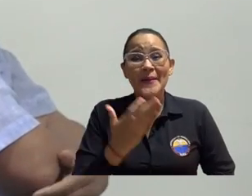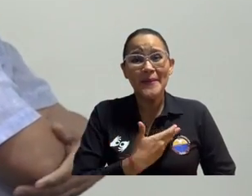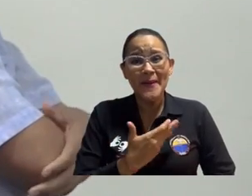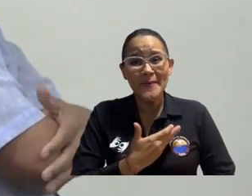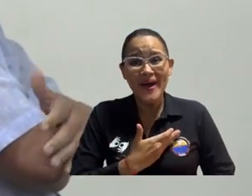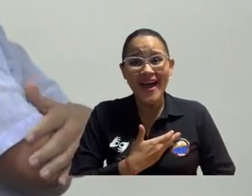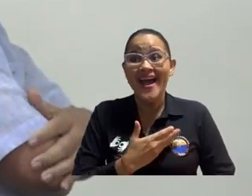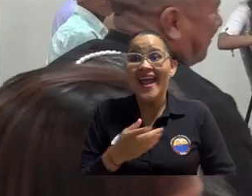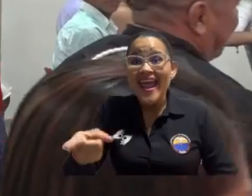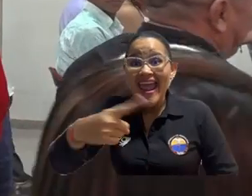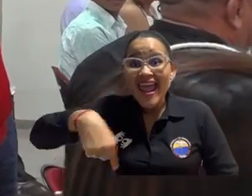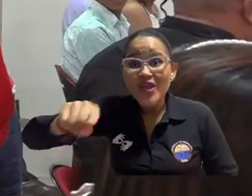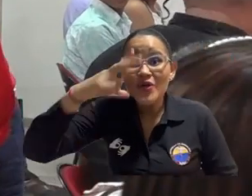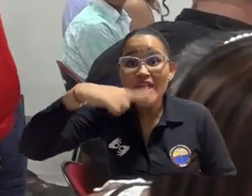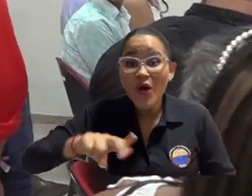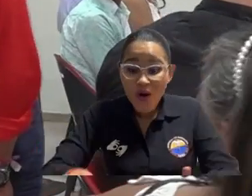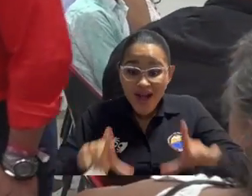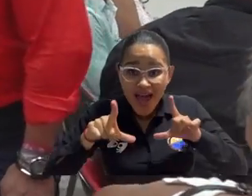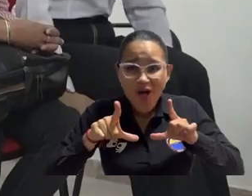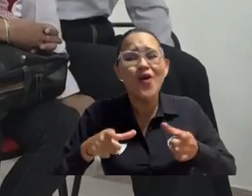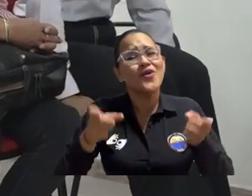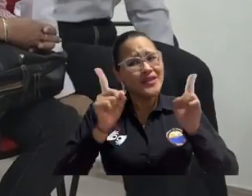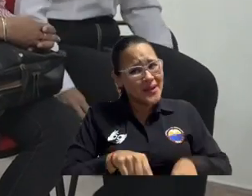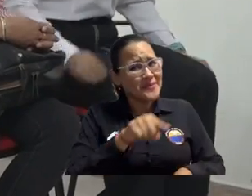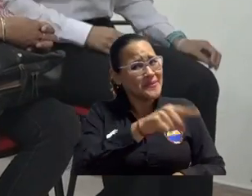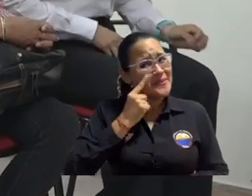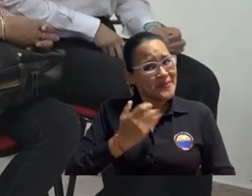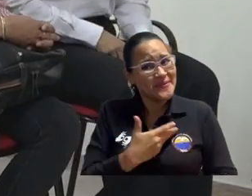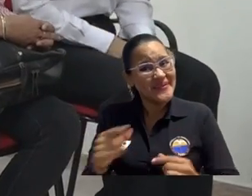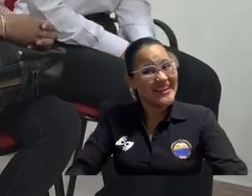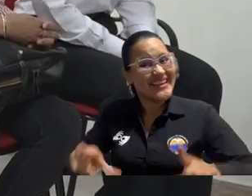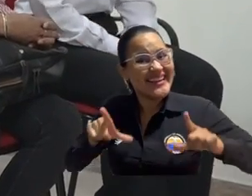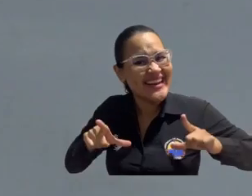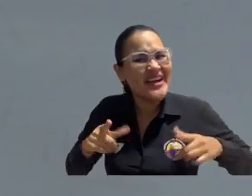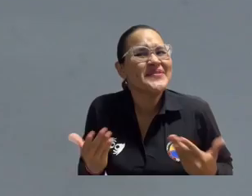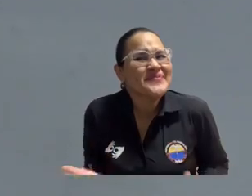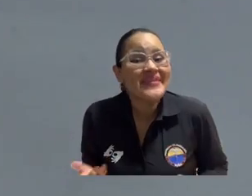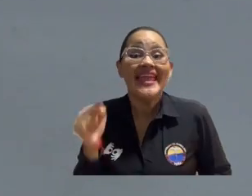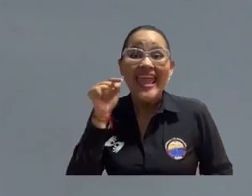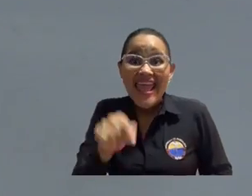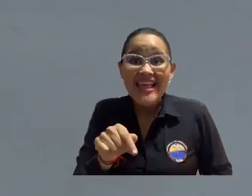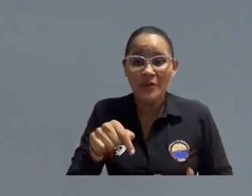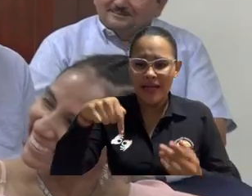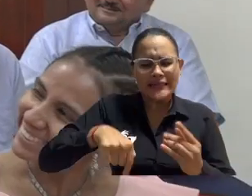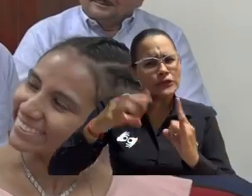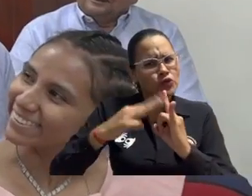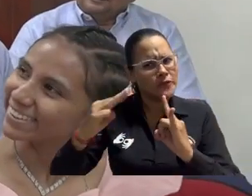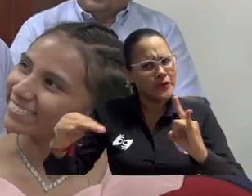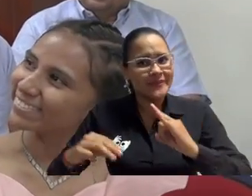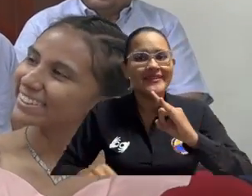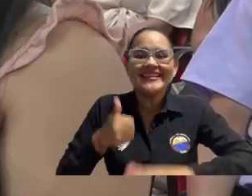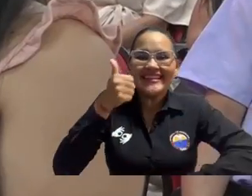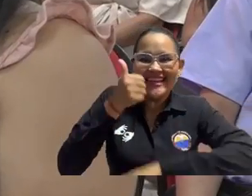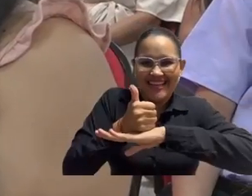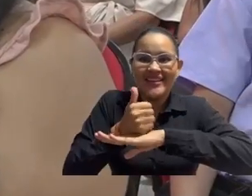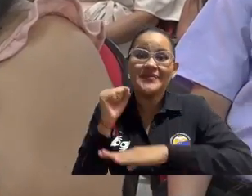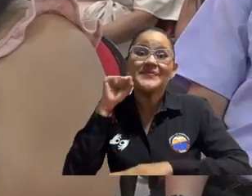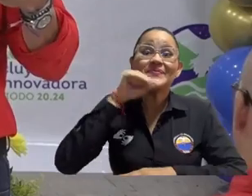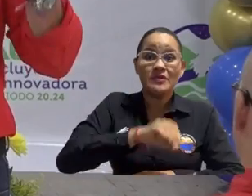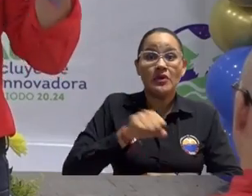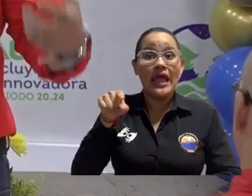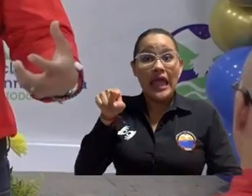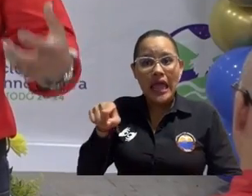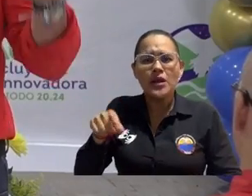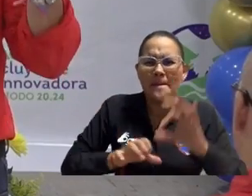Las madres y los padres también son artífices de los títulos de sus hijos. Bajo esta premisa, la Universidad del Magdalena, con el liderazgo del